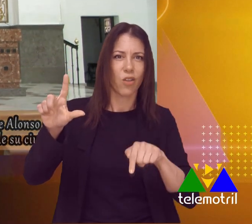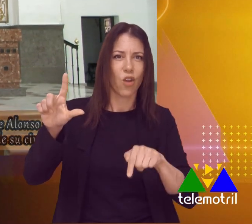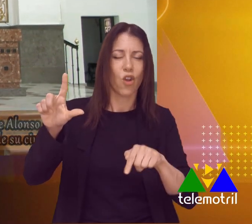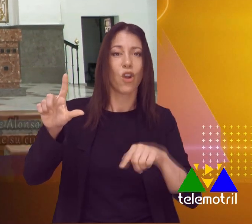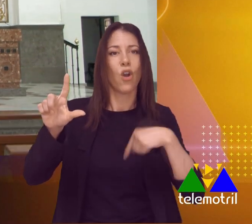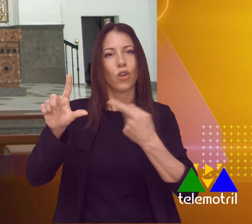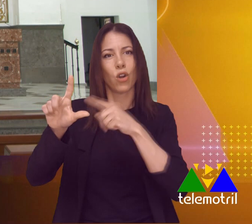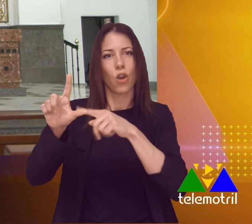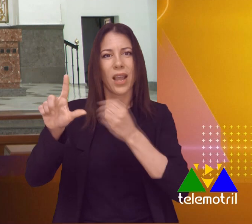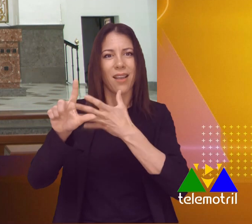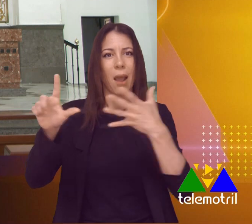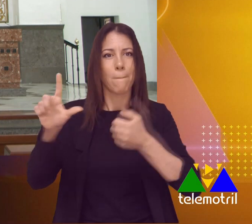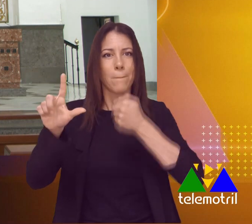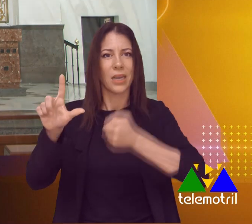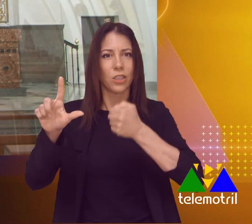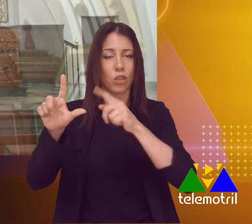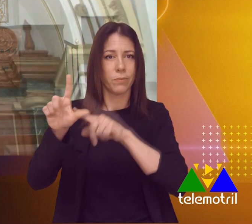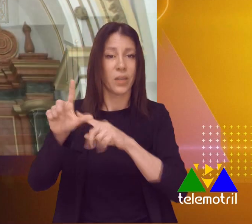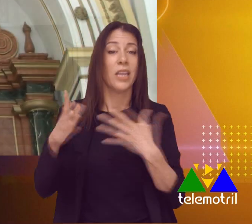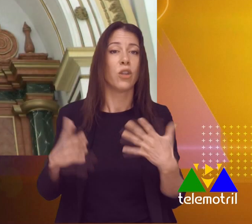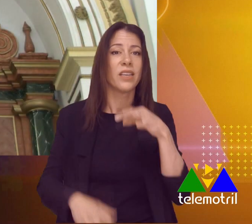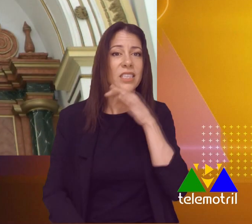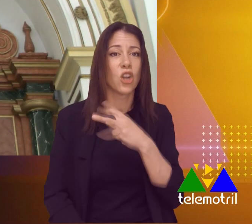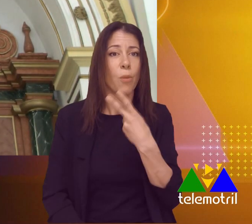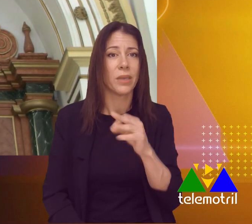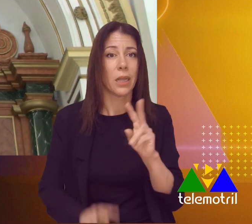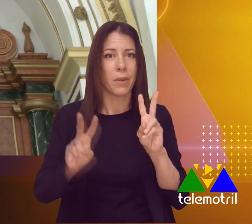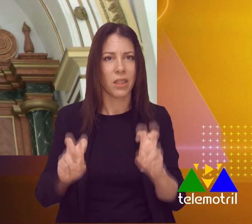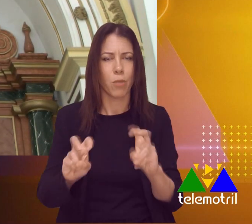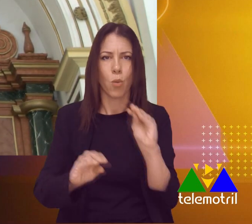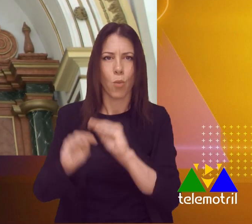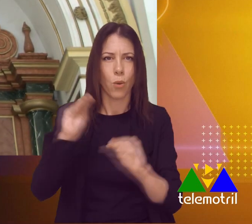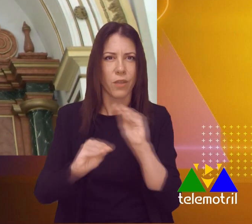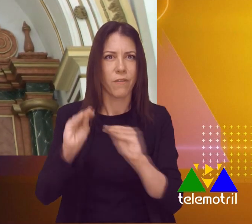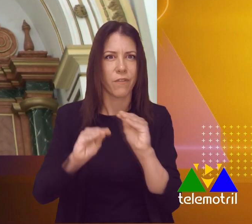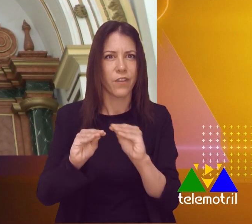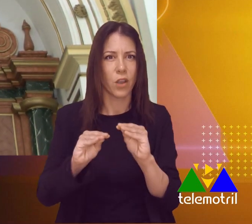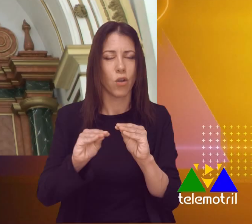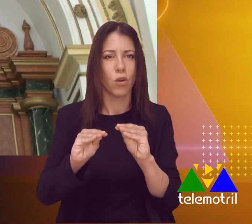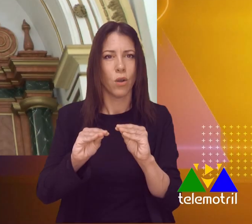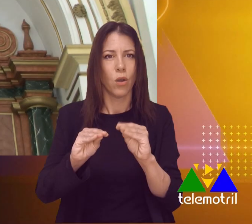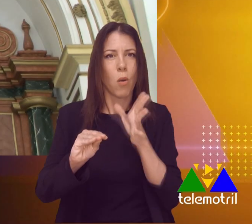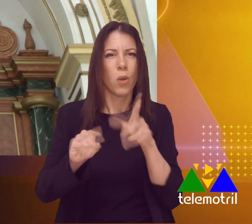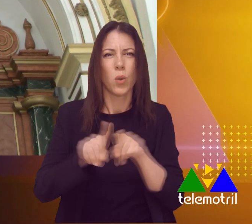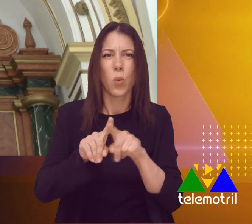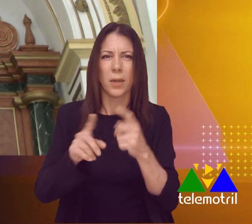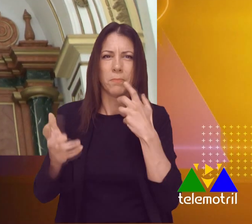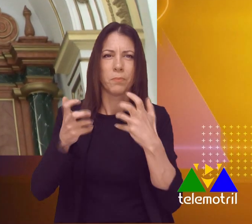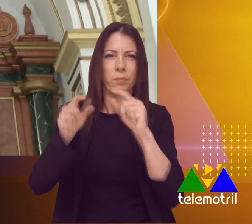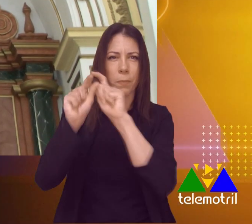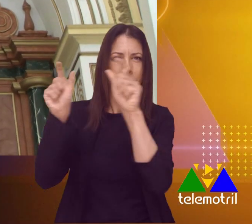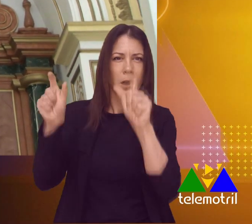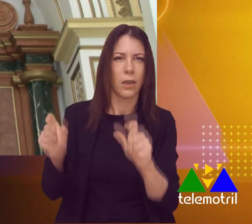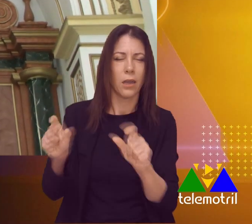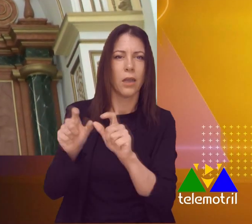parte superior. A principios del siglo XX se modificó, se le dio, era un retablo de tipo dorado y tal, y se